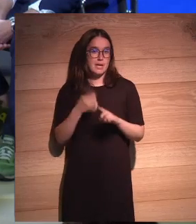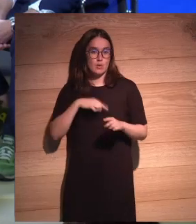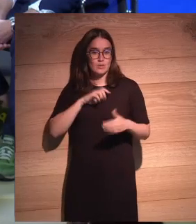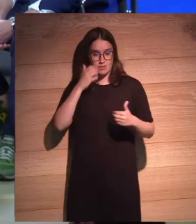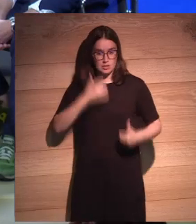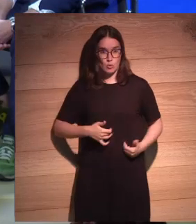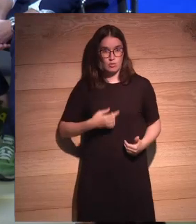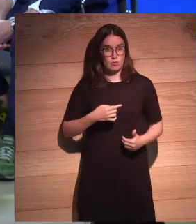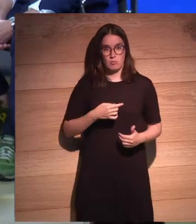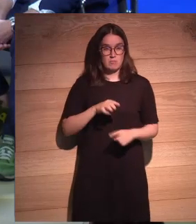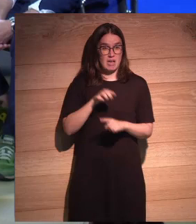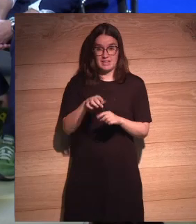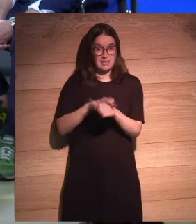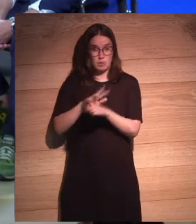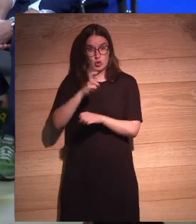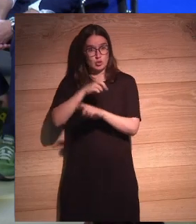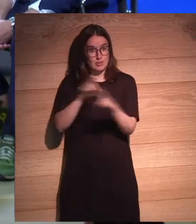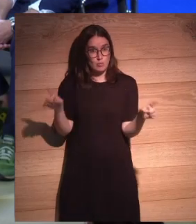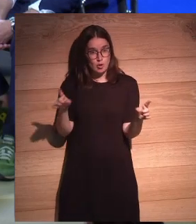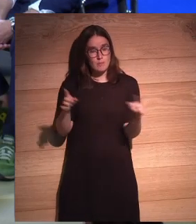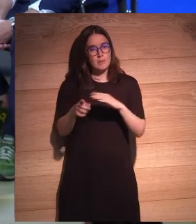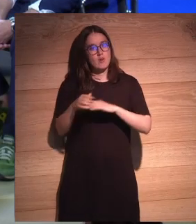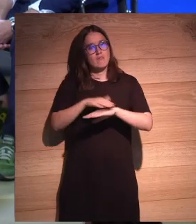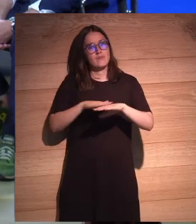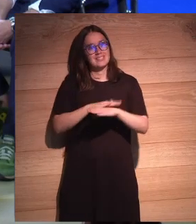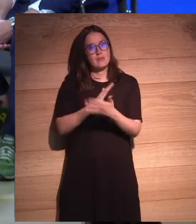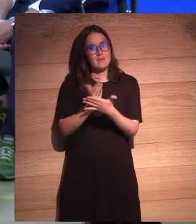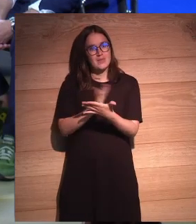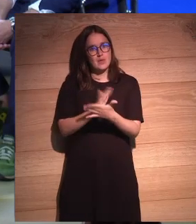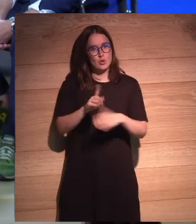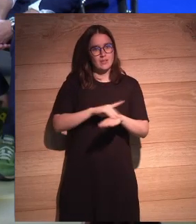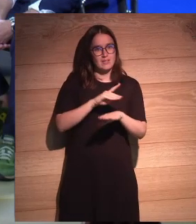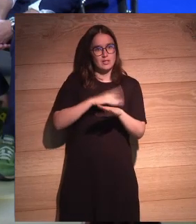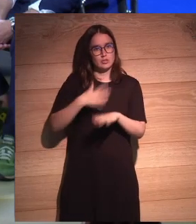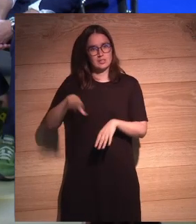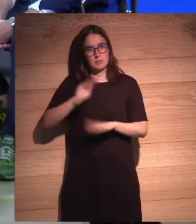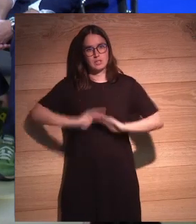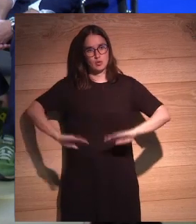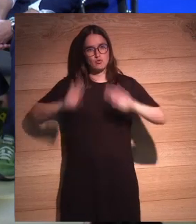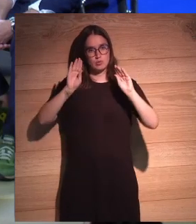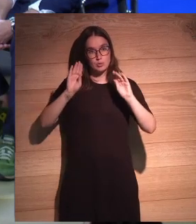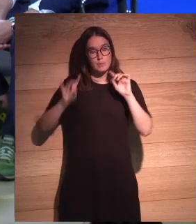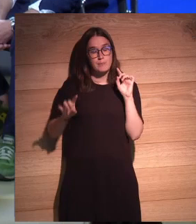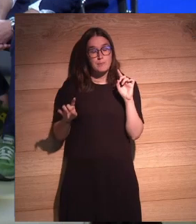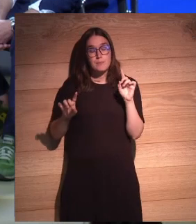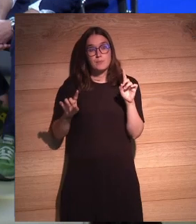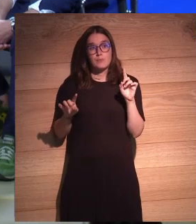tampoco tenemos por qué renunciar ahí. Pero la clave sigue siendo ese mediador entre los datos y su interpretación y